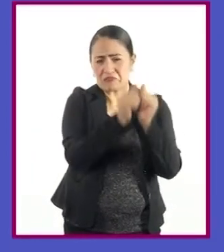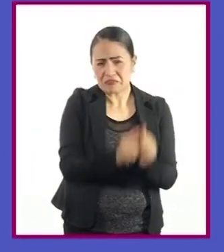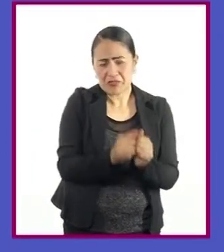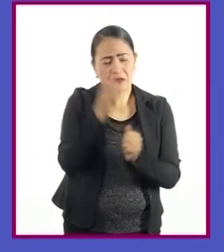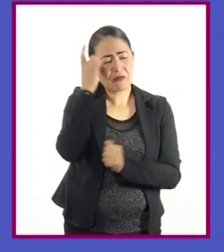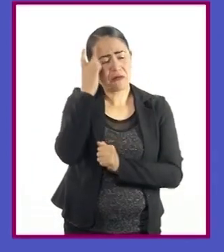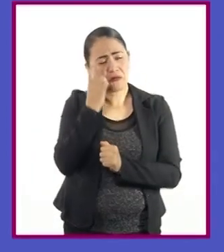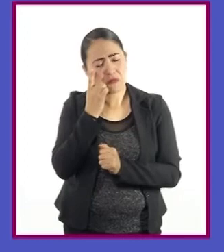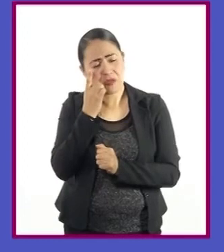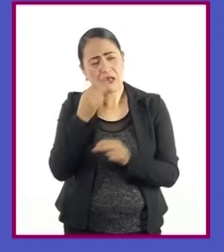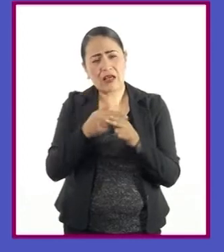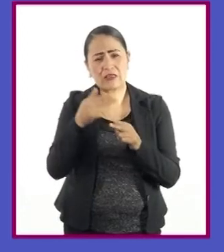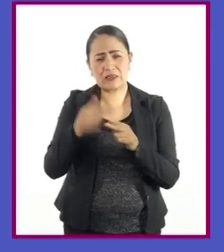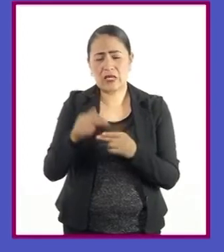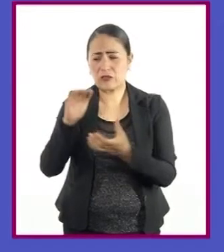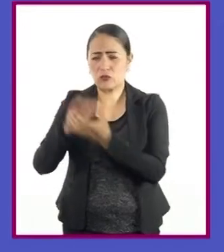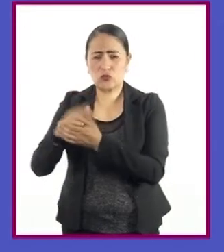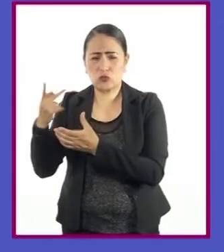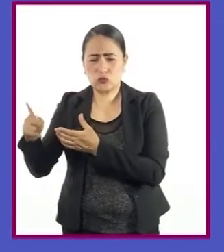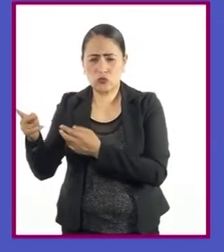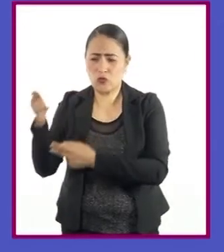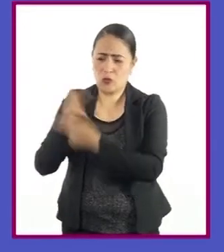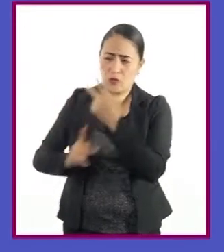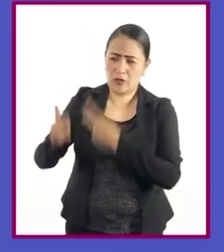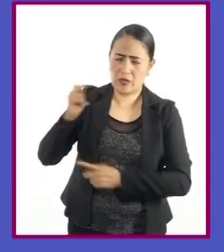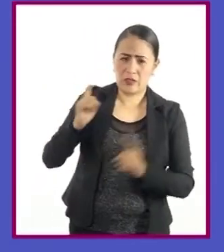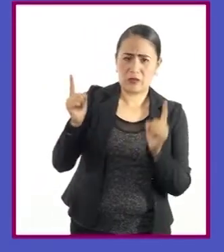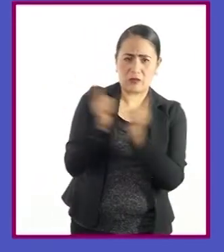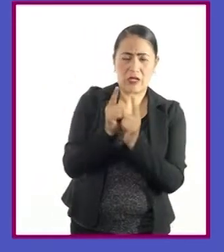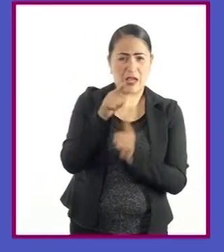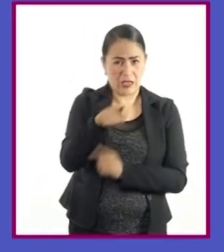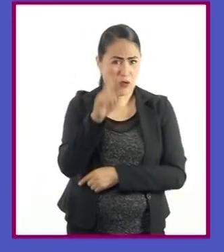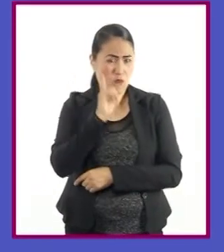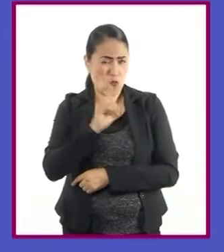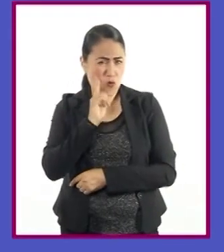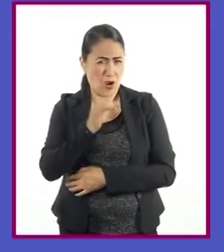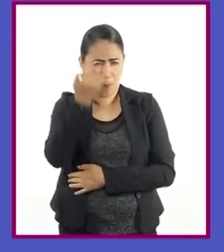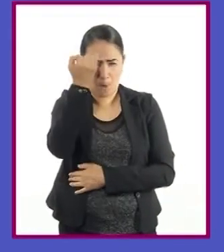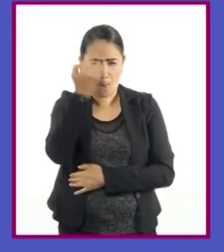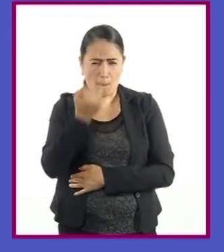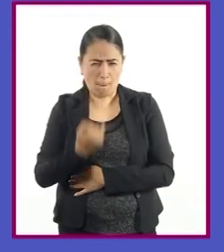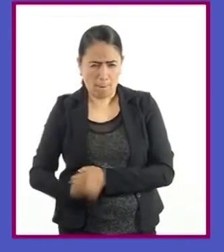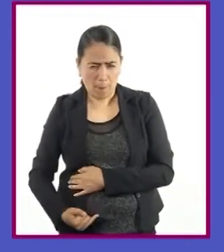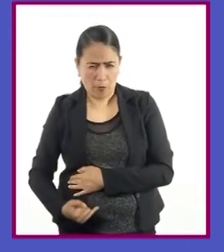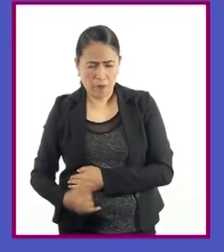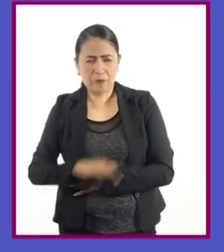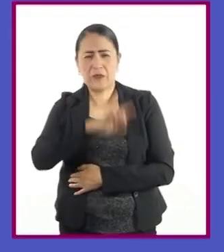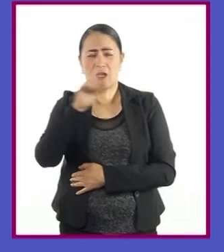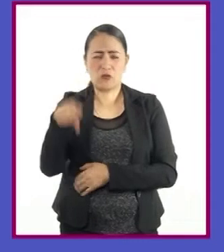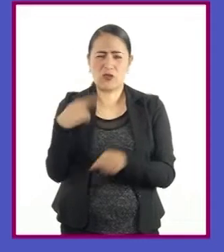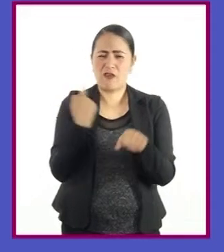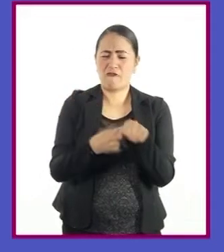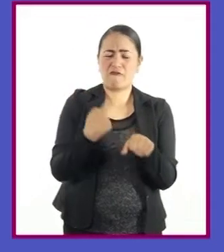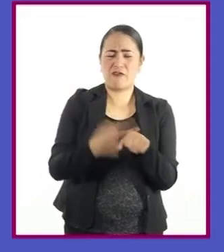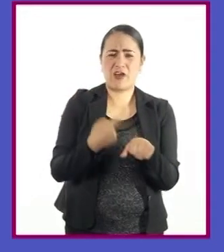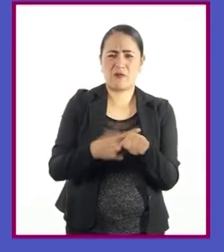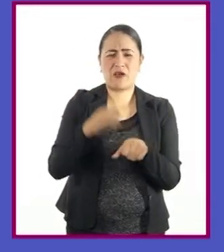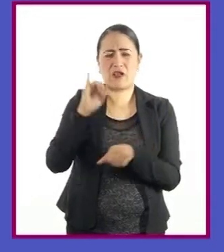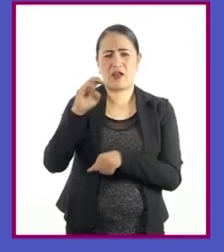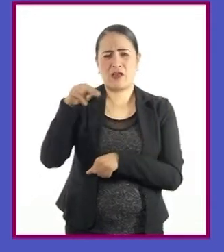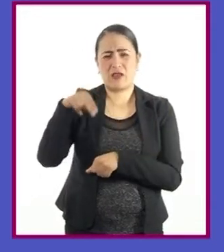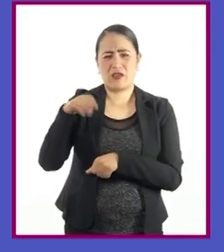hasta que llegaba su marido. No es raro que adelgazara. Tuvo un ligero ataque de influenza que se